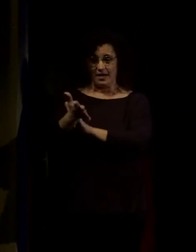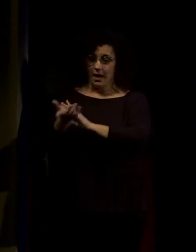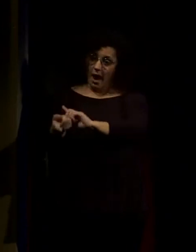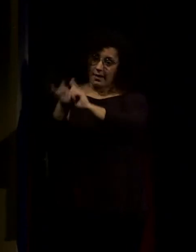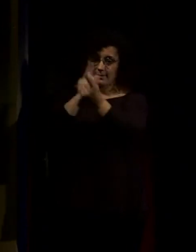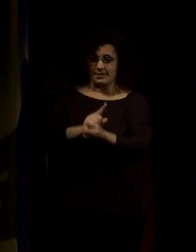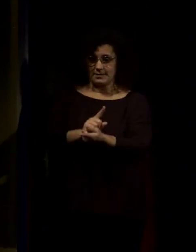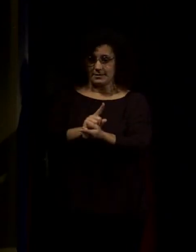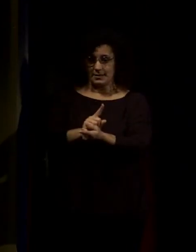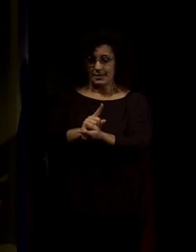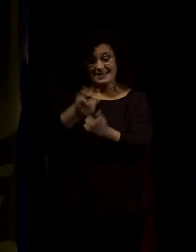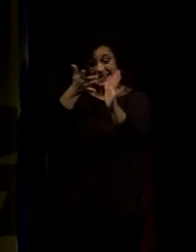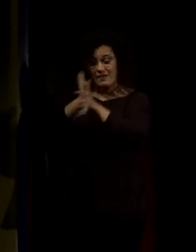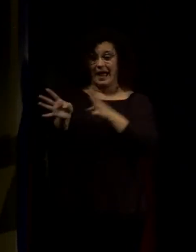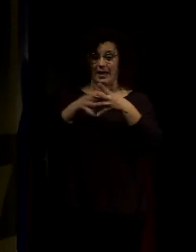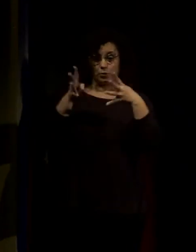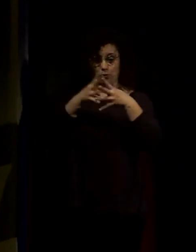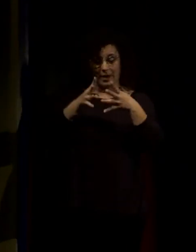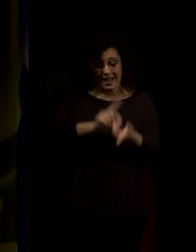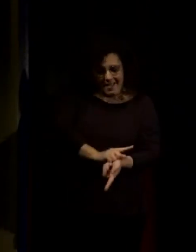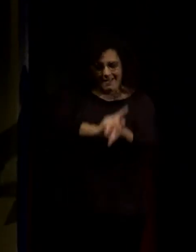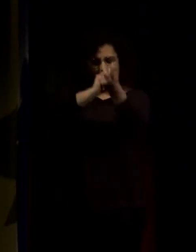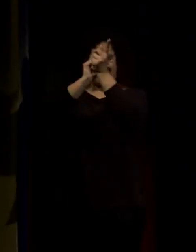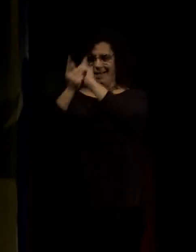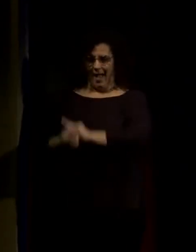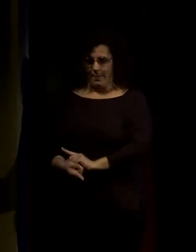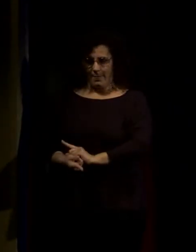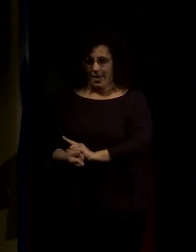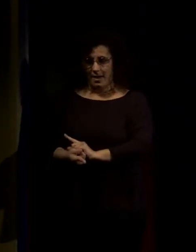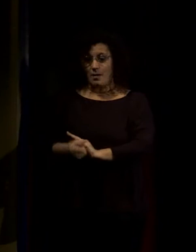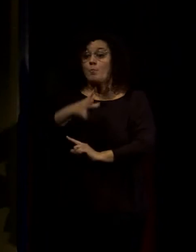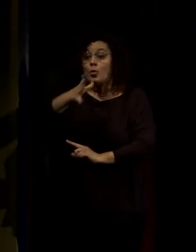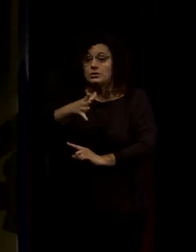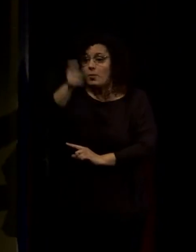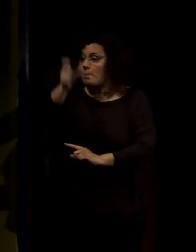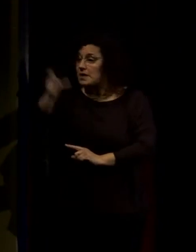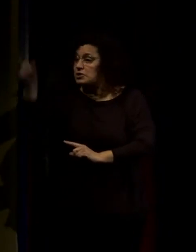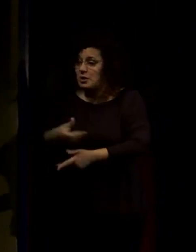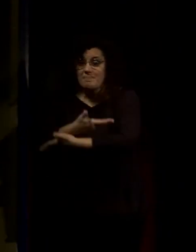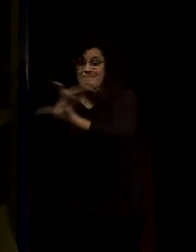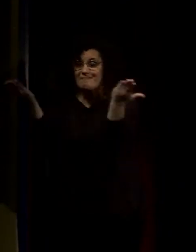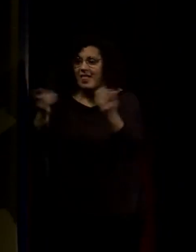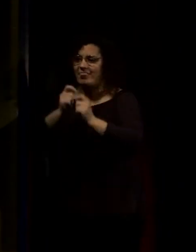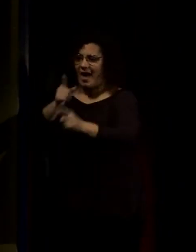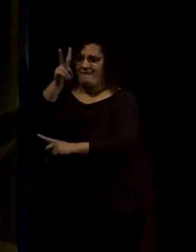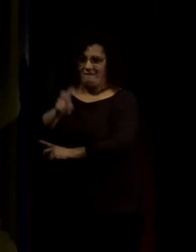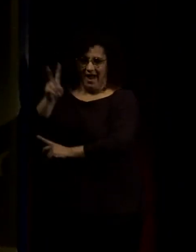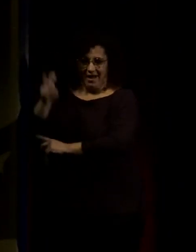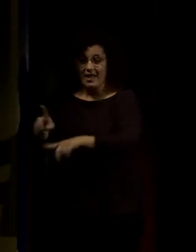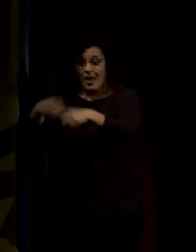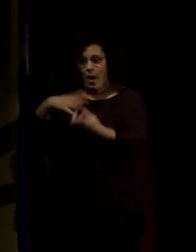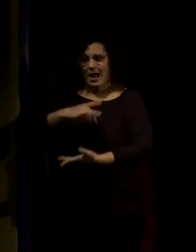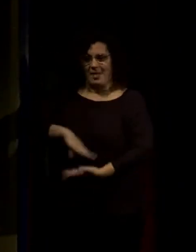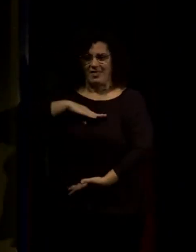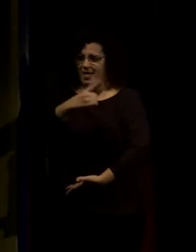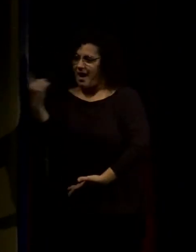lo contrario, en cambiar las estructuras sociales para que puedan ser válidas para cualquier persona, sea cual sea su